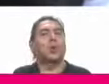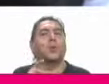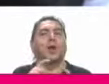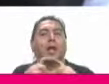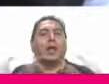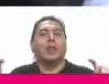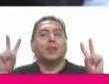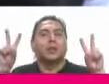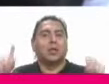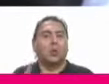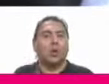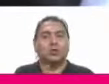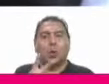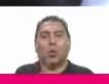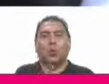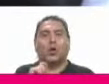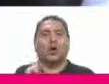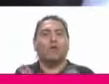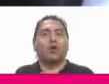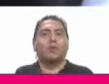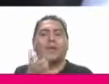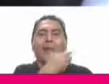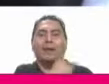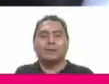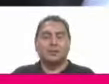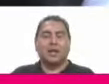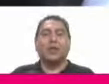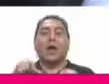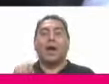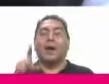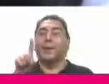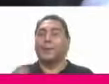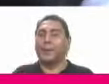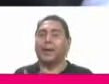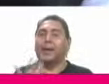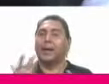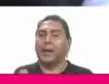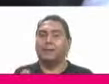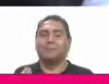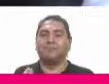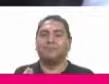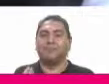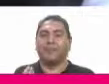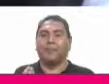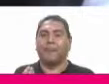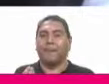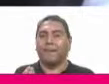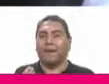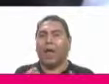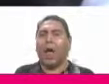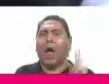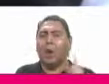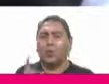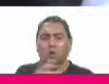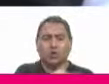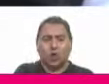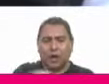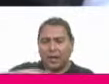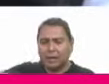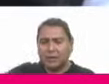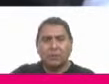del Estado, donde se produce la posibilidad de disolver algunos organismos